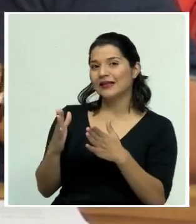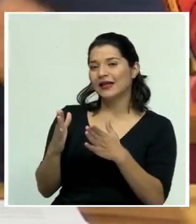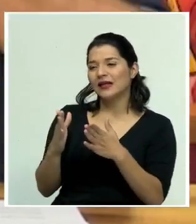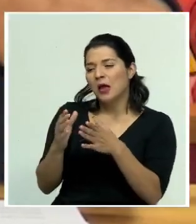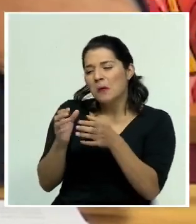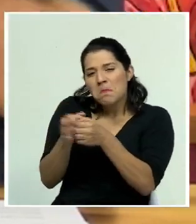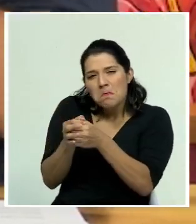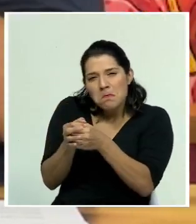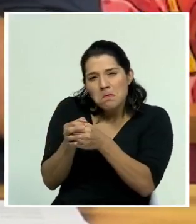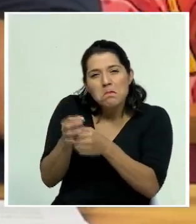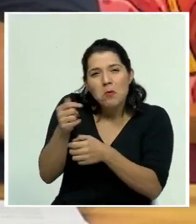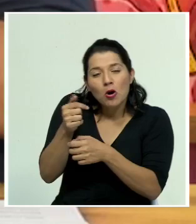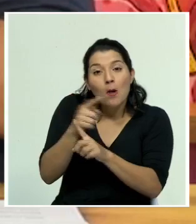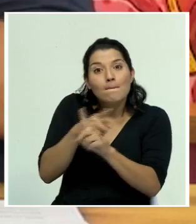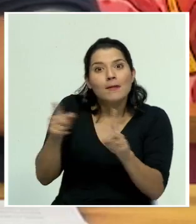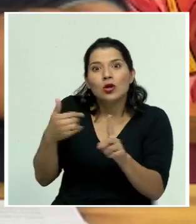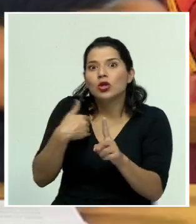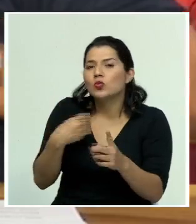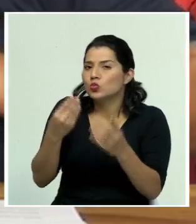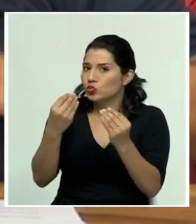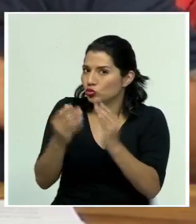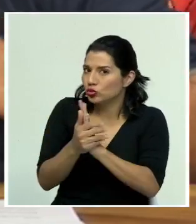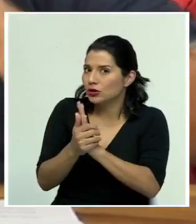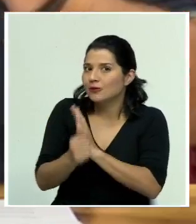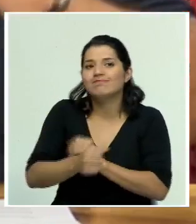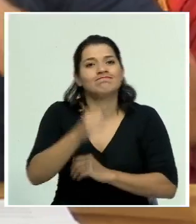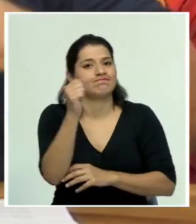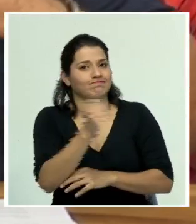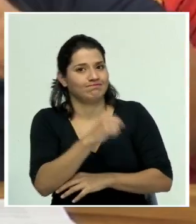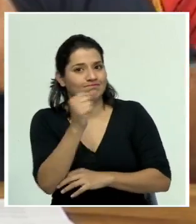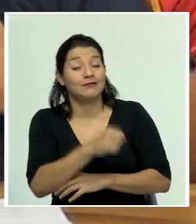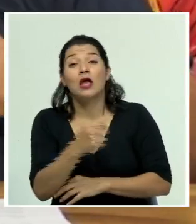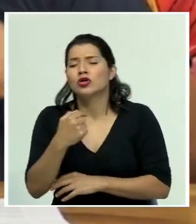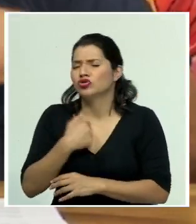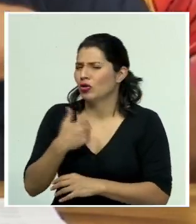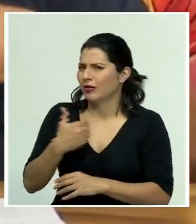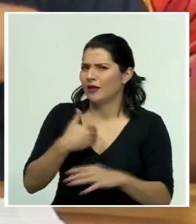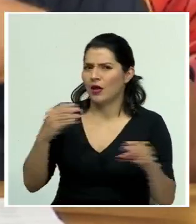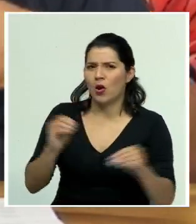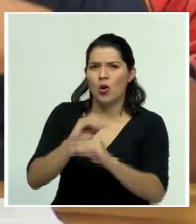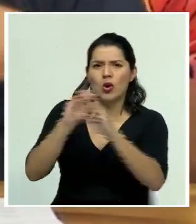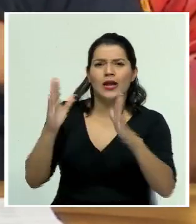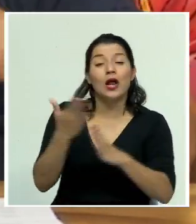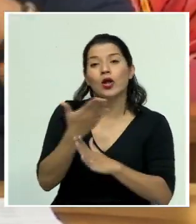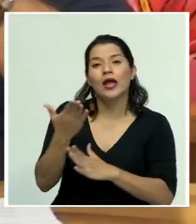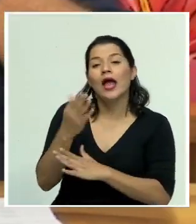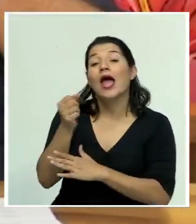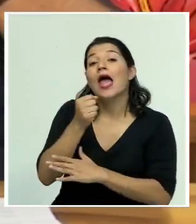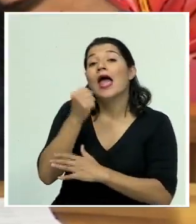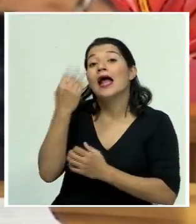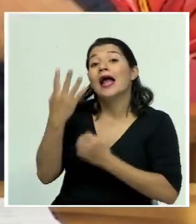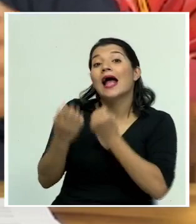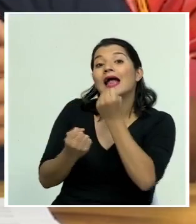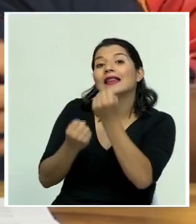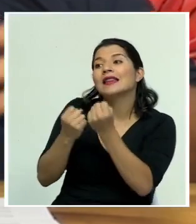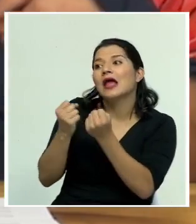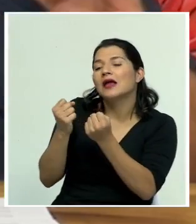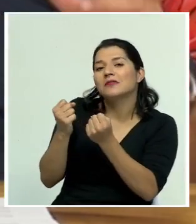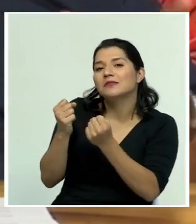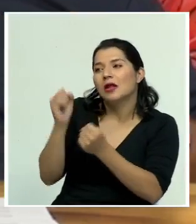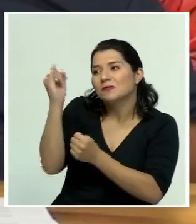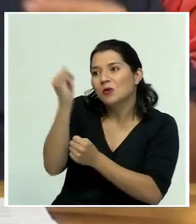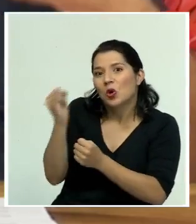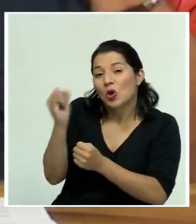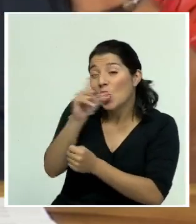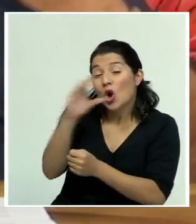pequeño, pero aquí hay mucho talento. Yo estoy, eso sí, muy claro de que los artistas ticos tienen mucho que dar y sin